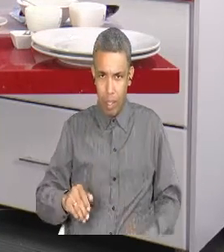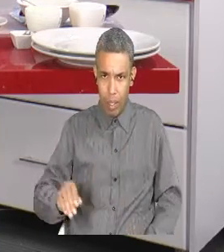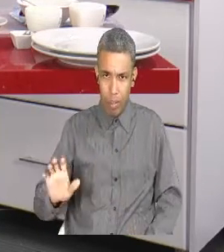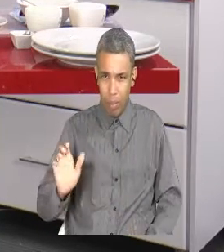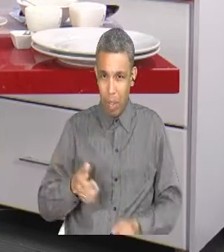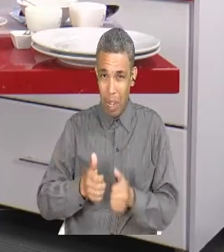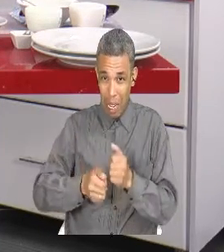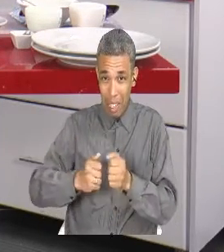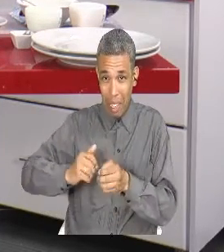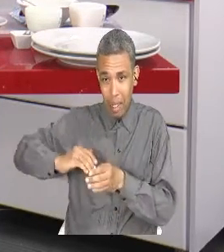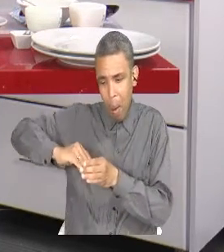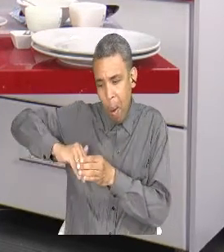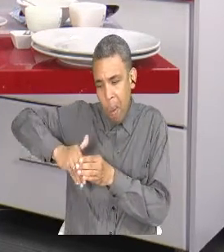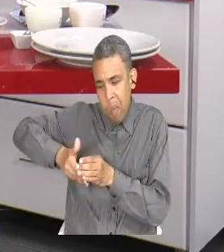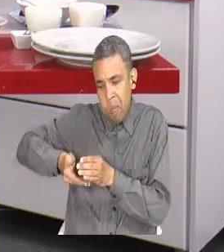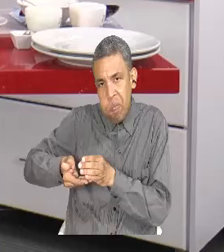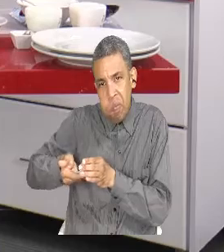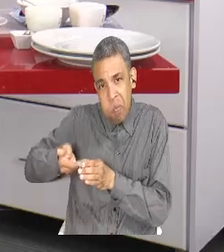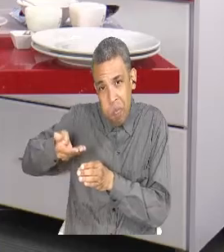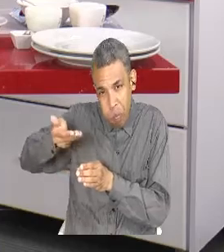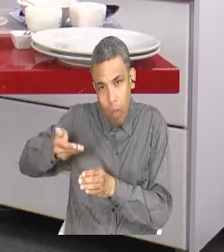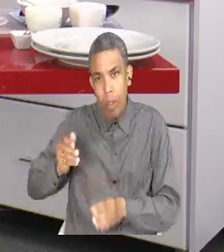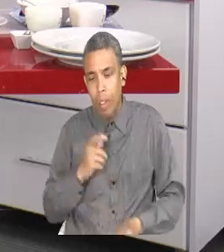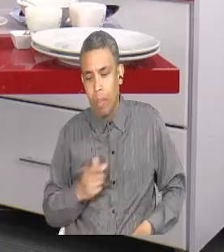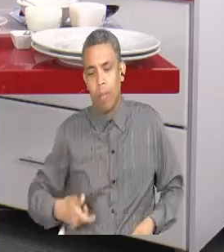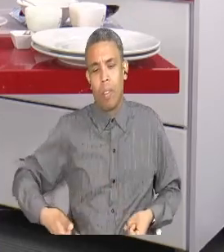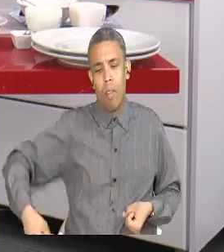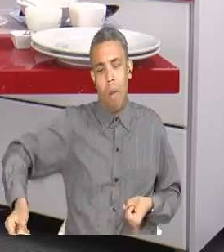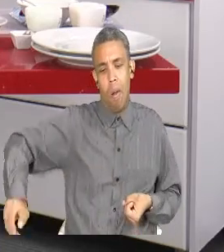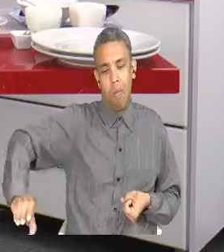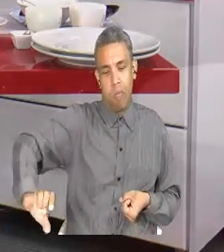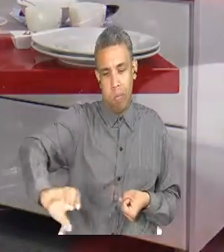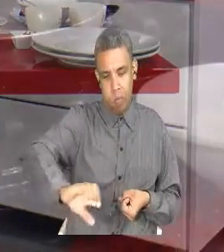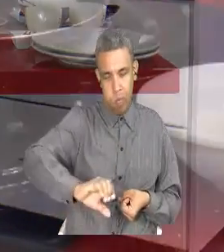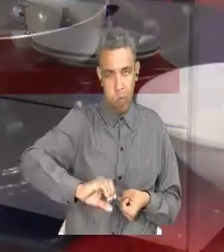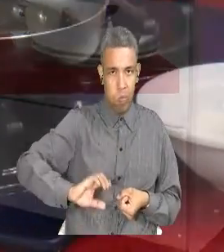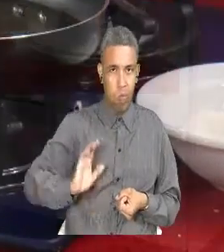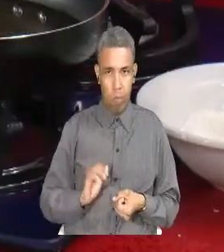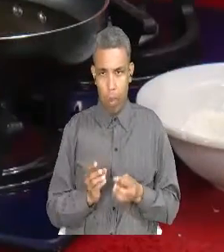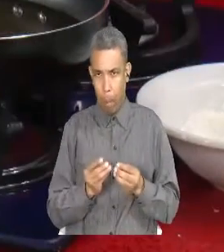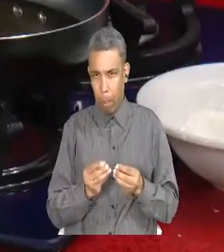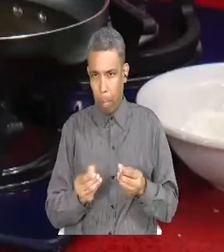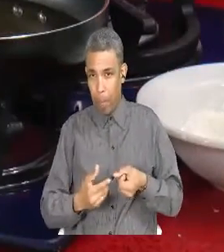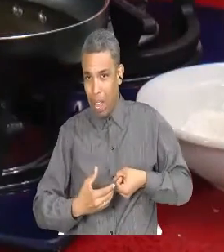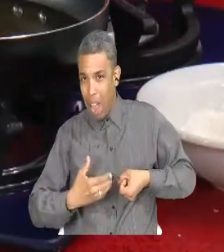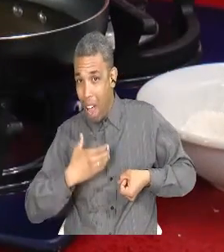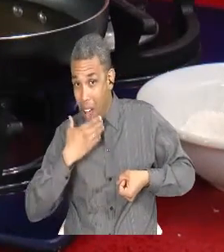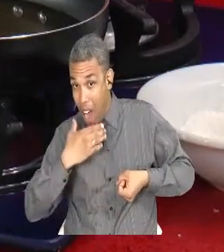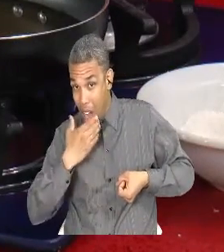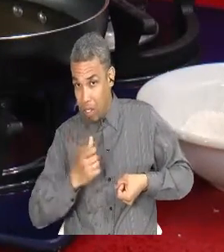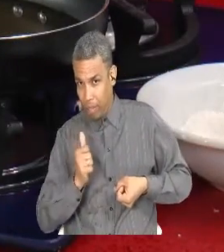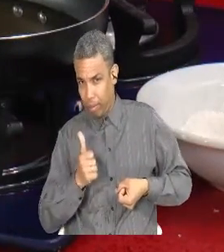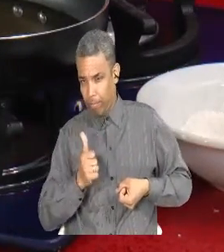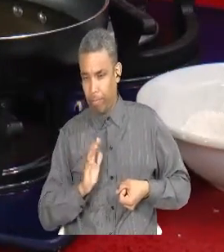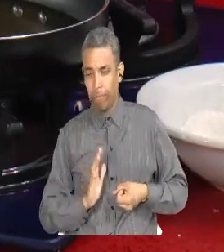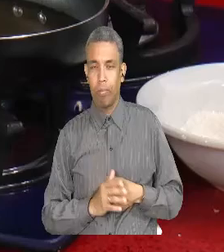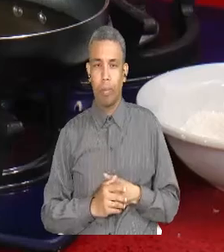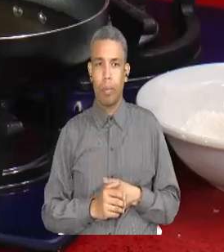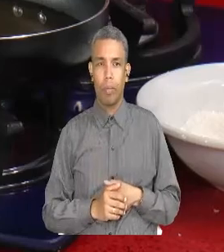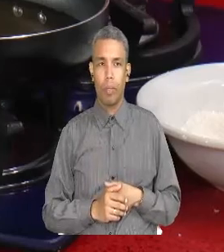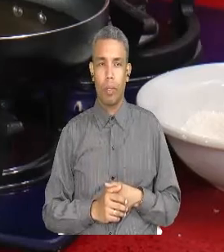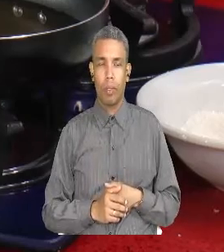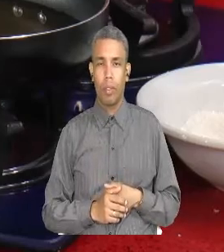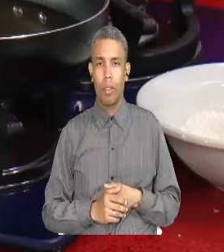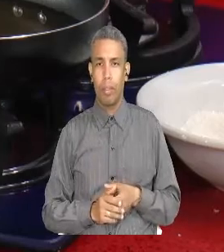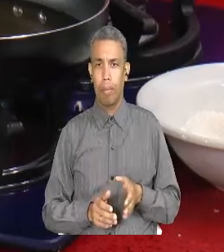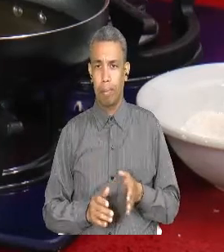Y ya el aceite está con la temperatura ideal. Ok, perfecto. Entonces vamos a hacer lo del helado. Permítame, Roche,